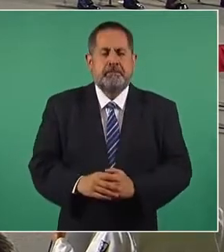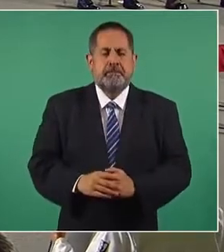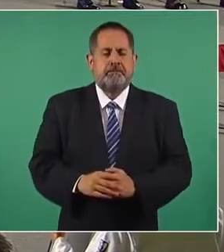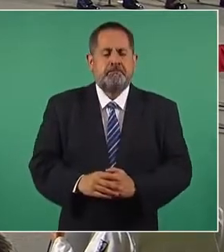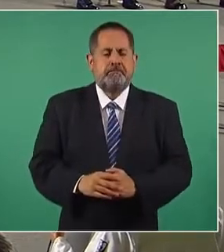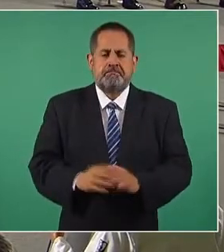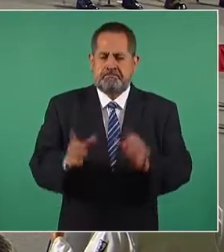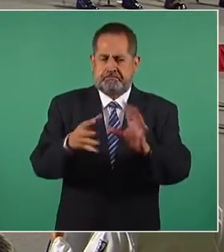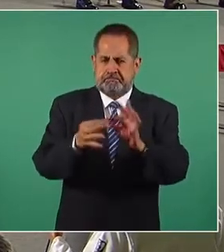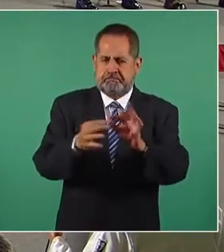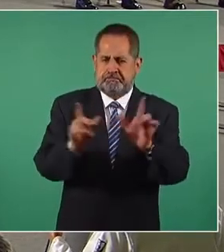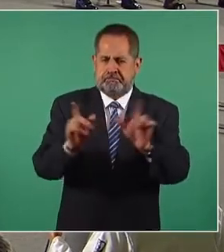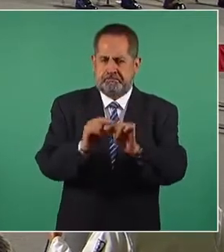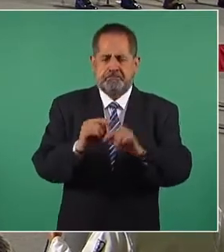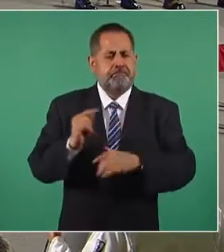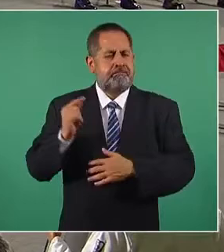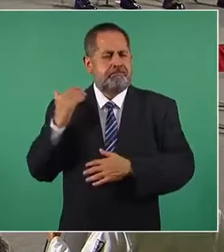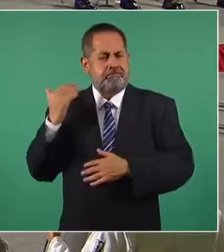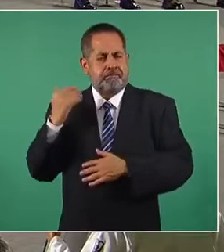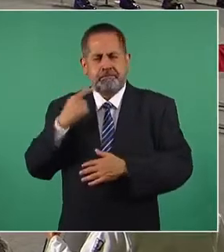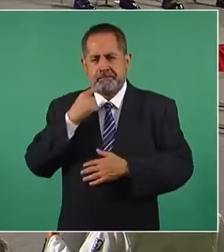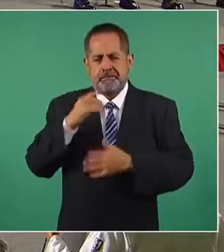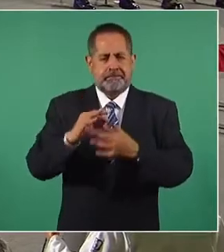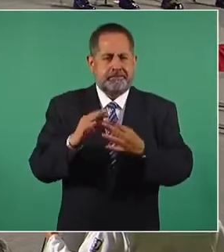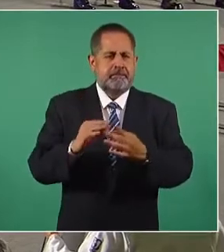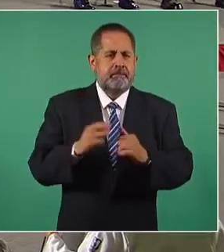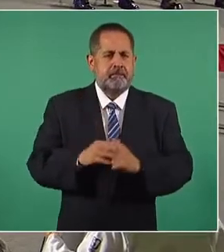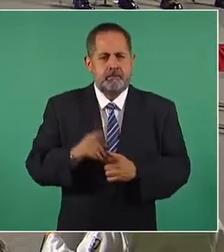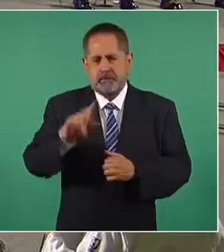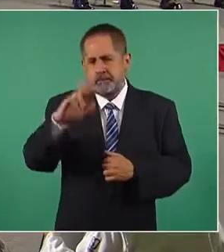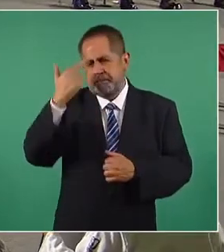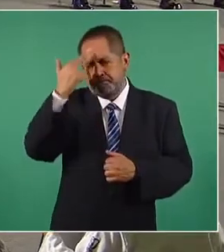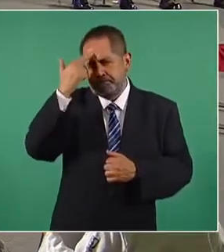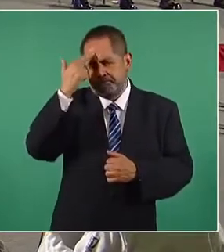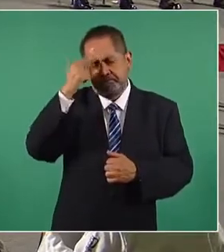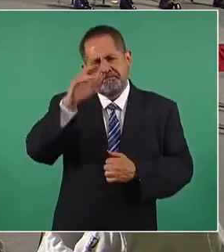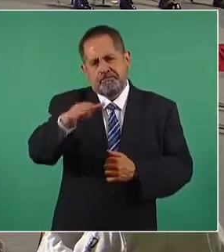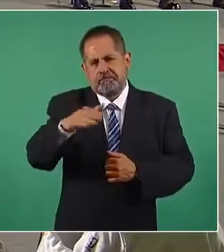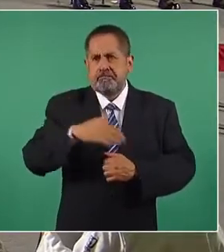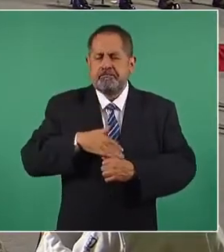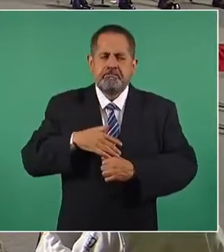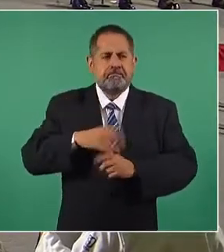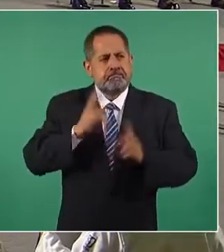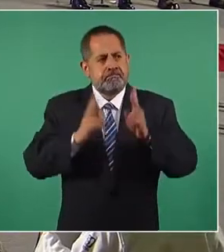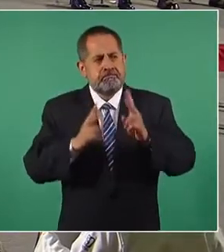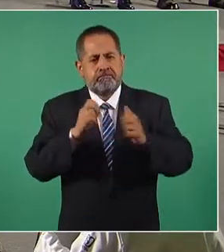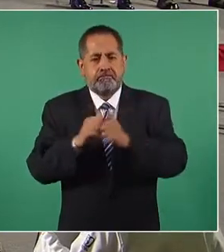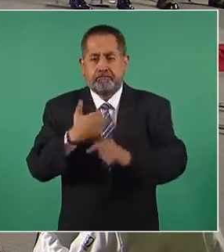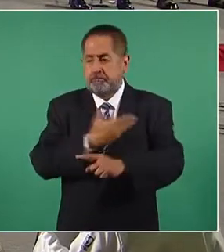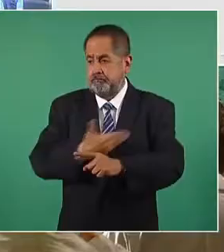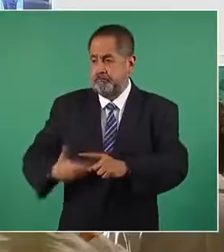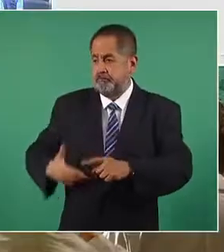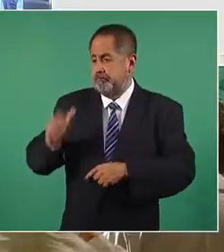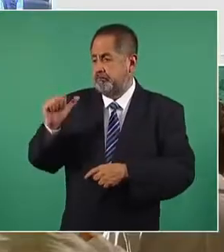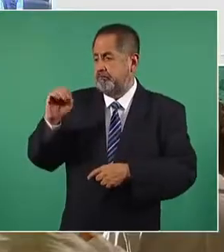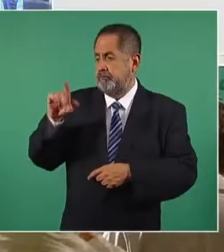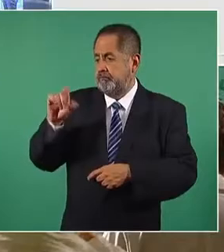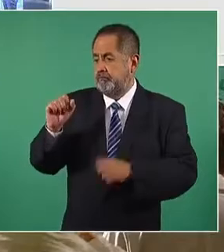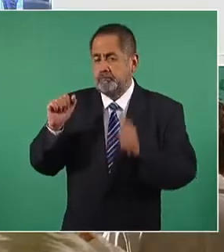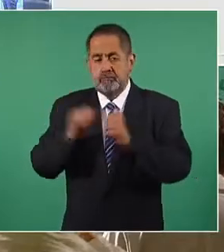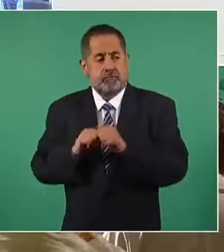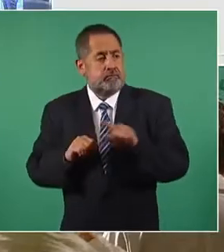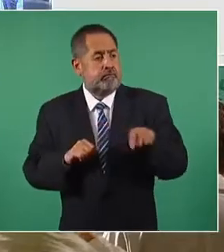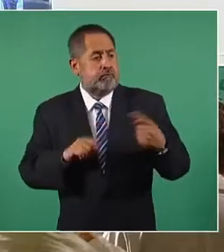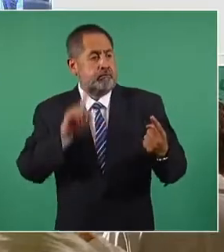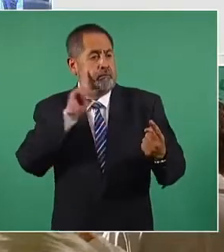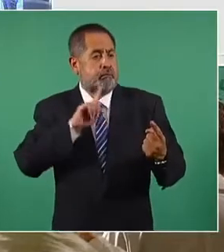Brevemente, como ya se mencionó, ustedes recordarán que hubo conversación del presidente López Obrador con la